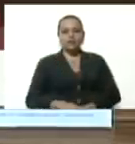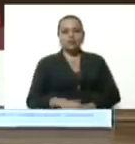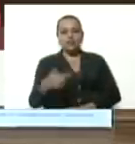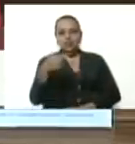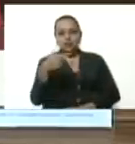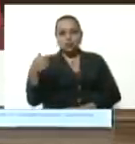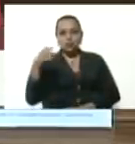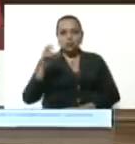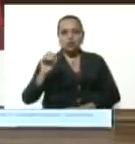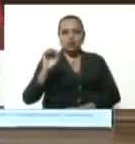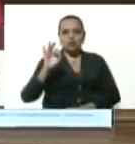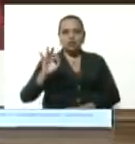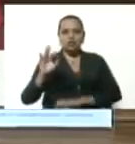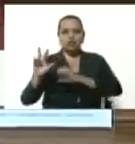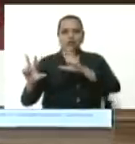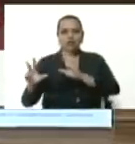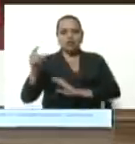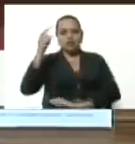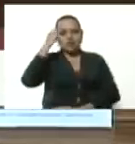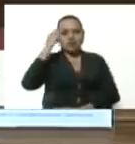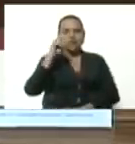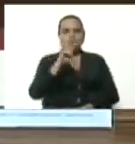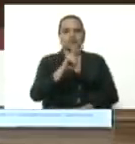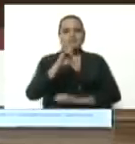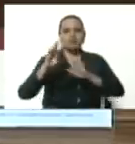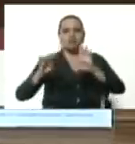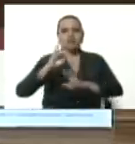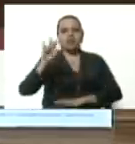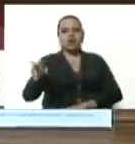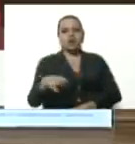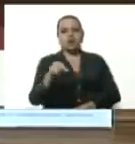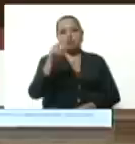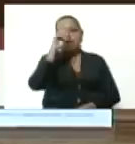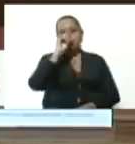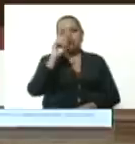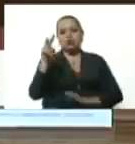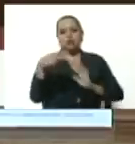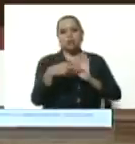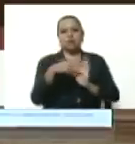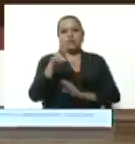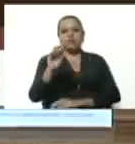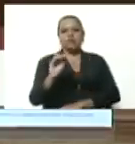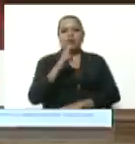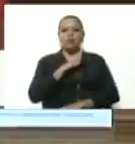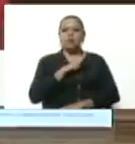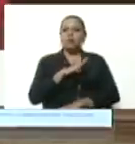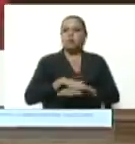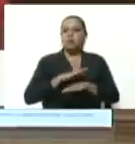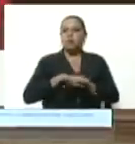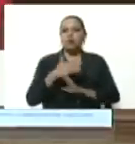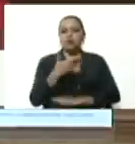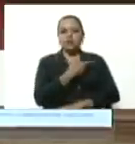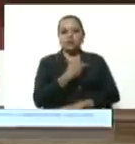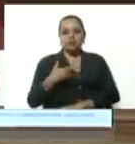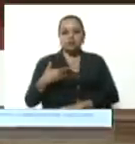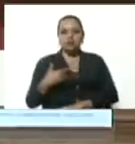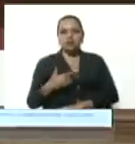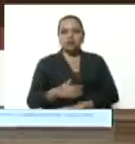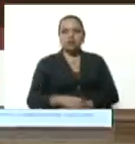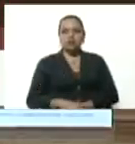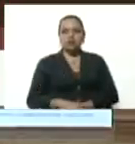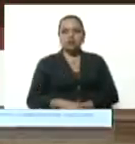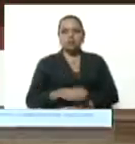2020-038, de fecha 29 de junio de 2020. ¿Por qué piden o por